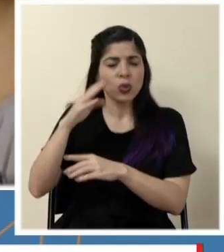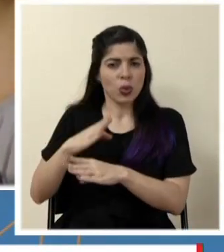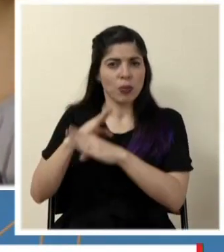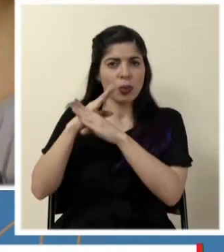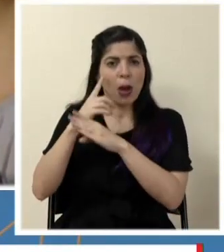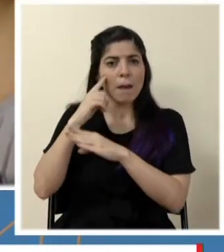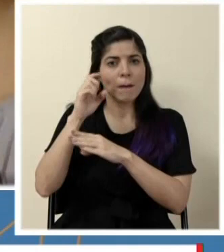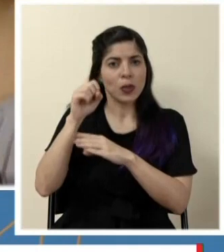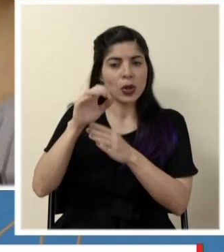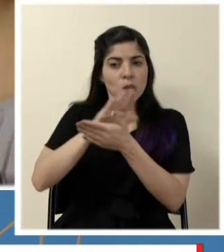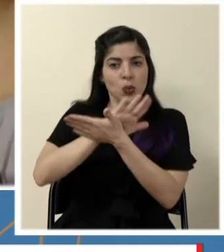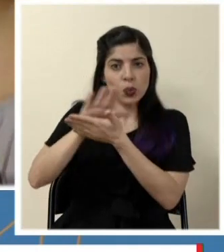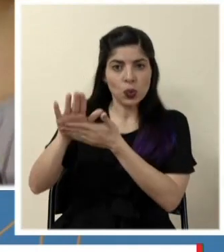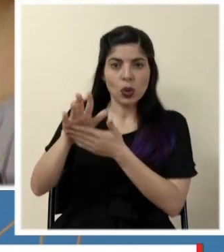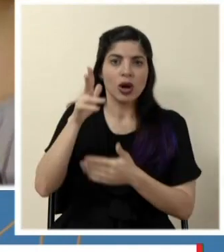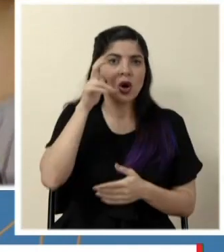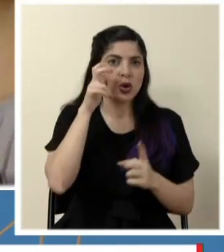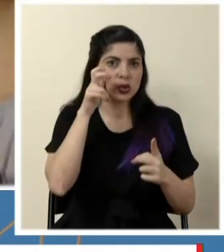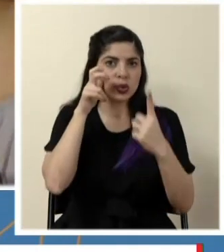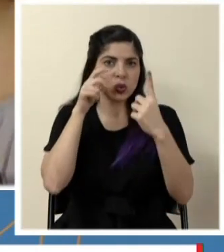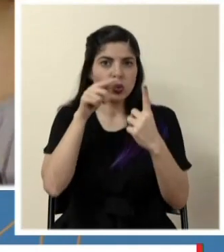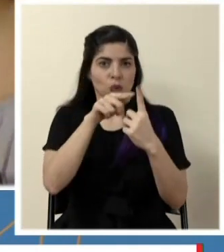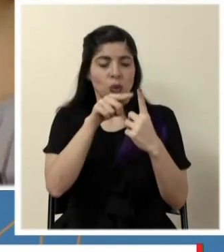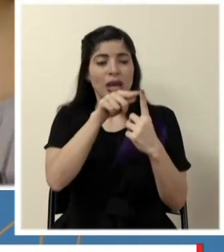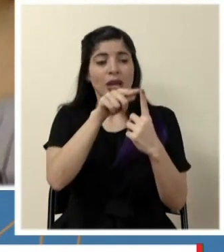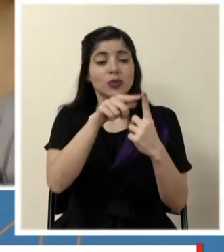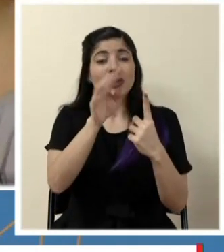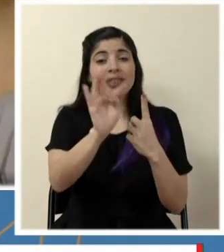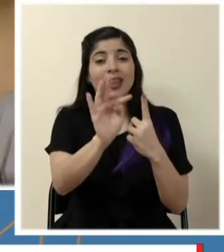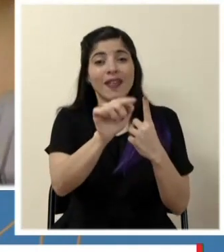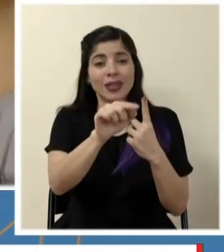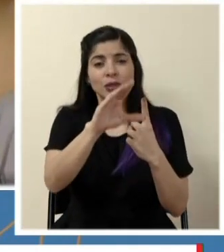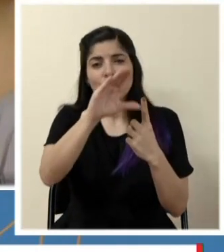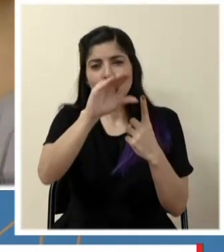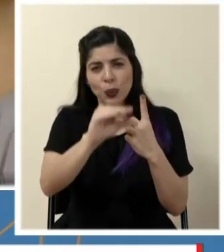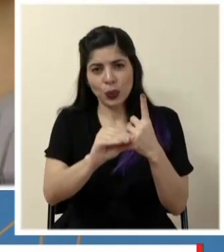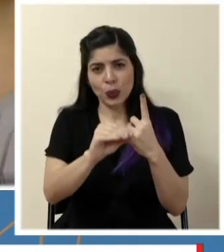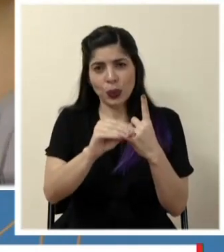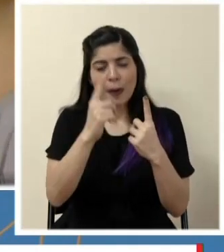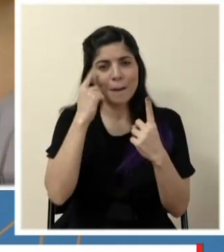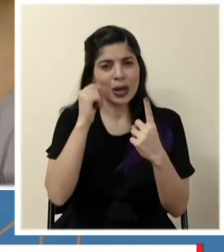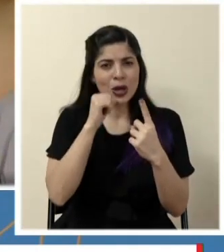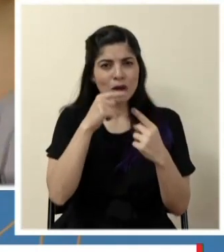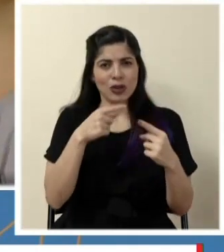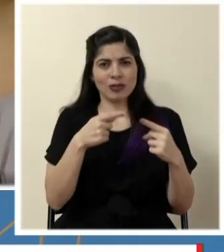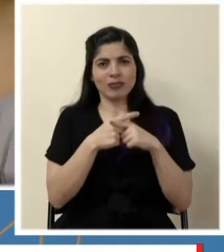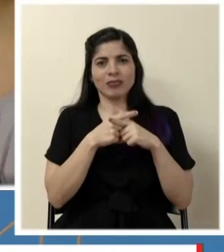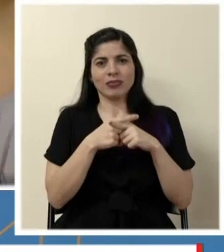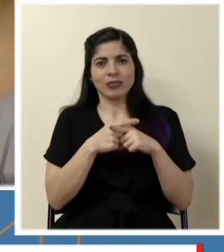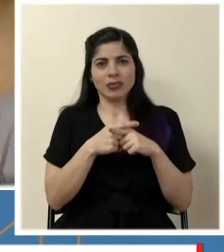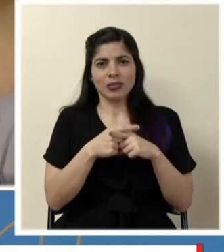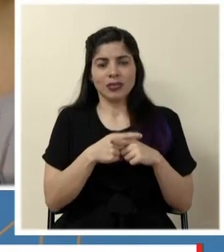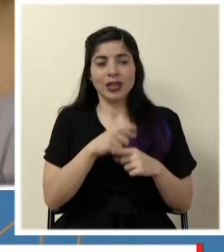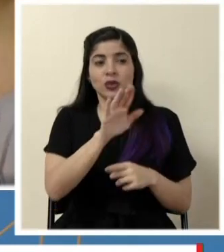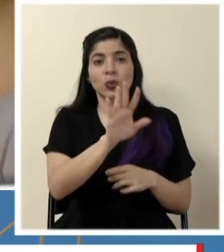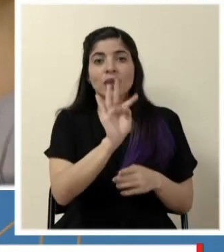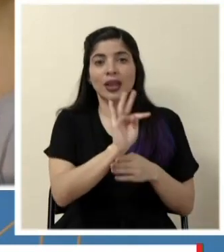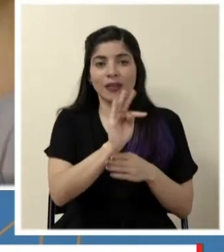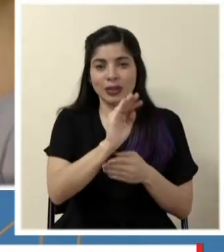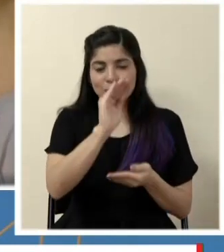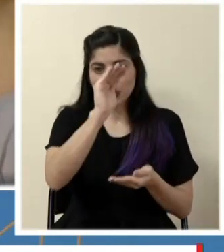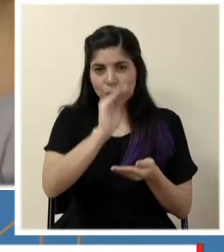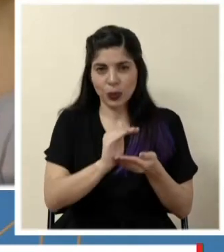y necesitamos, Melisa, por favor, que le baje un poco al audio para que no haga interferencia a la pantalla del tele. Me están indicando, por favor.